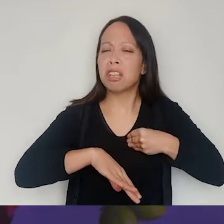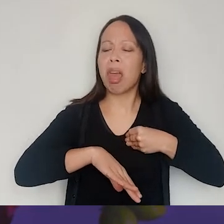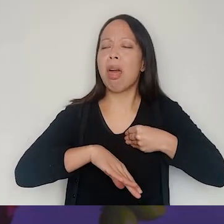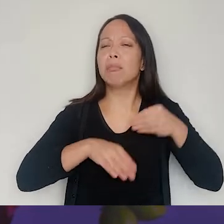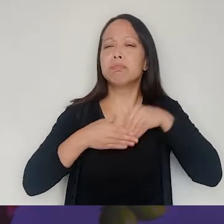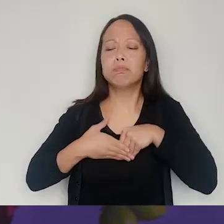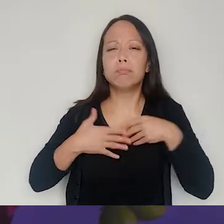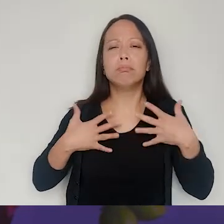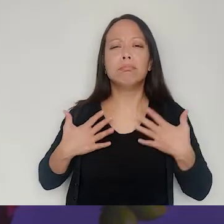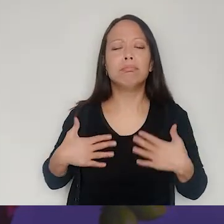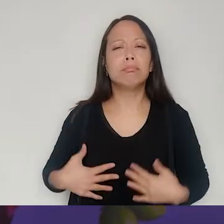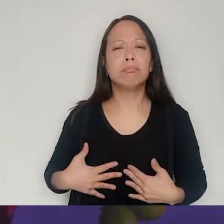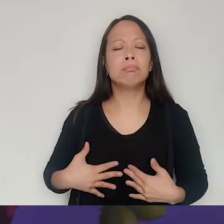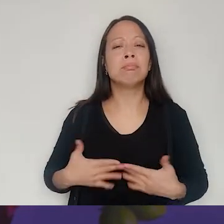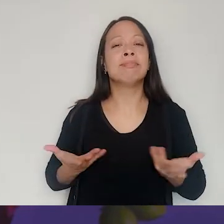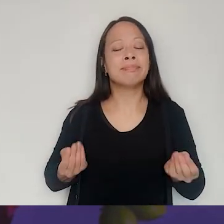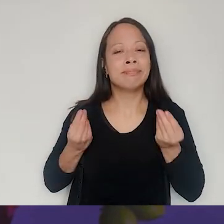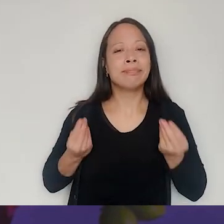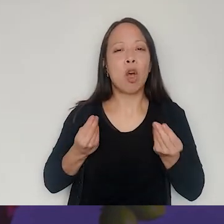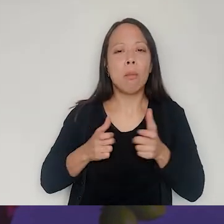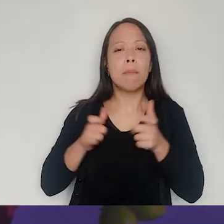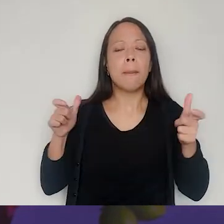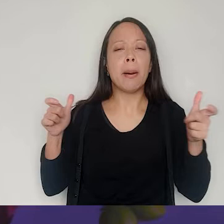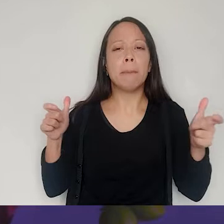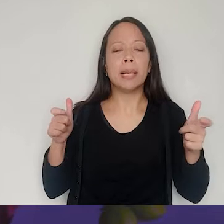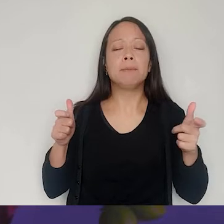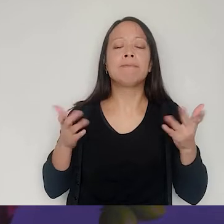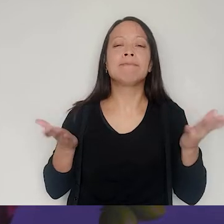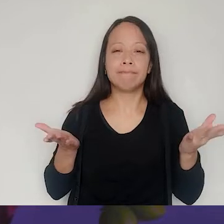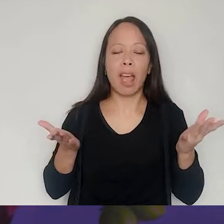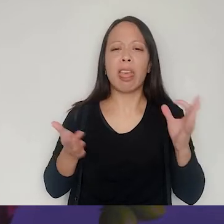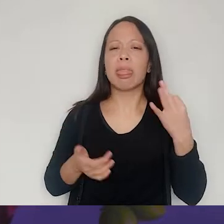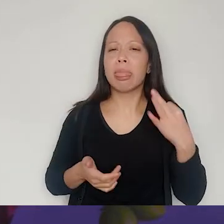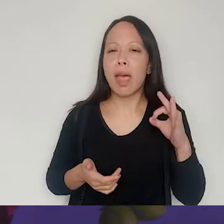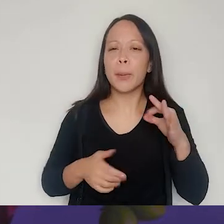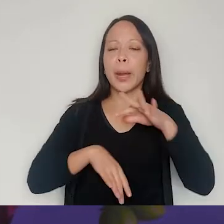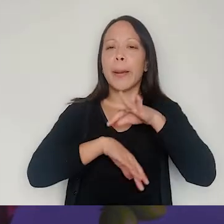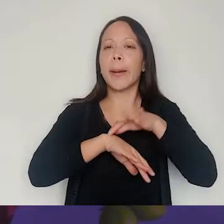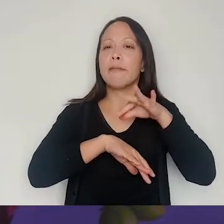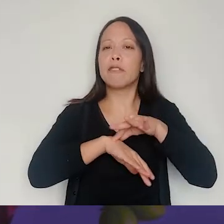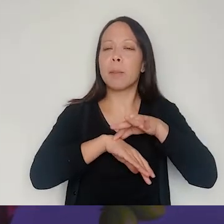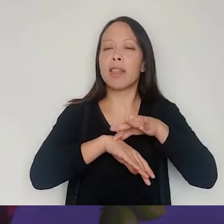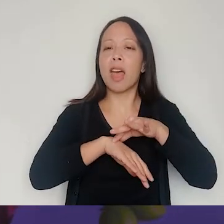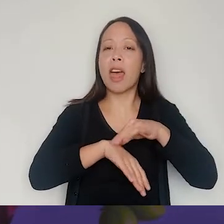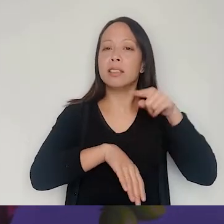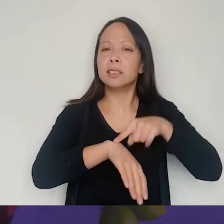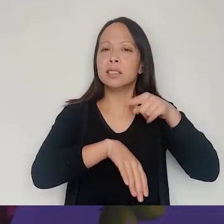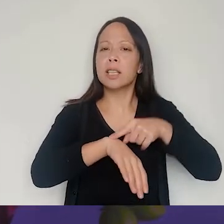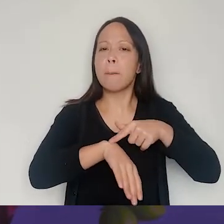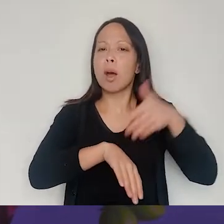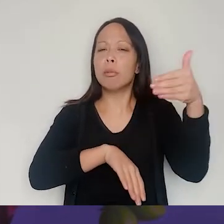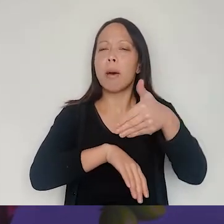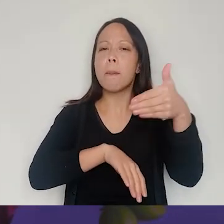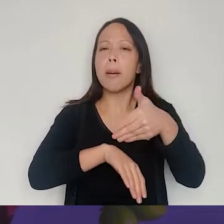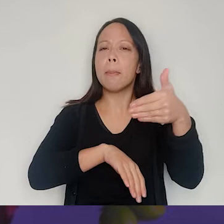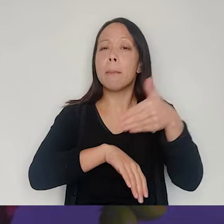tenemos datos científicos que lo corroboren, podemos deducir que probablemente se deba a que las enfermedades que más tiempo se tardan en diagnosticar